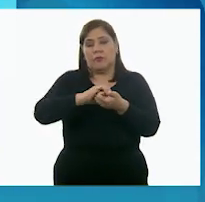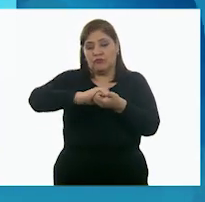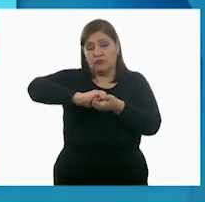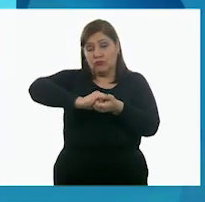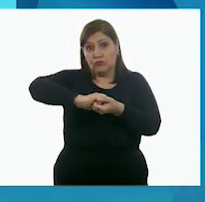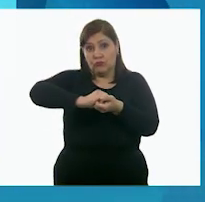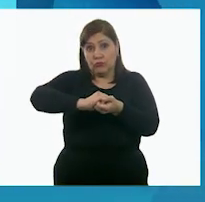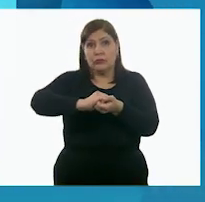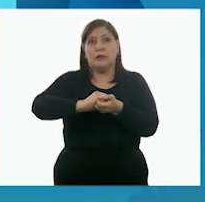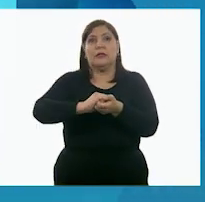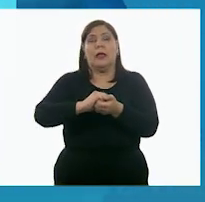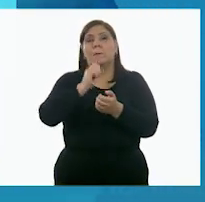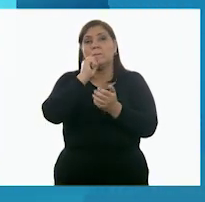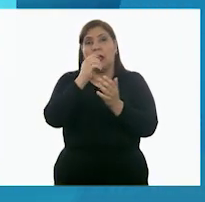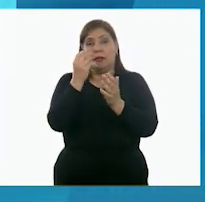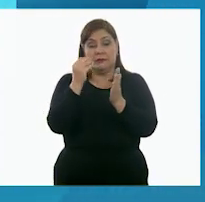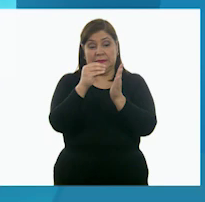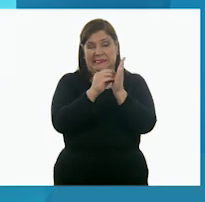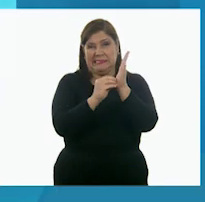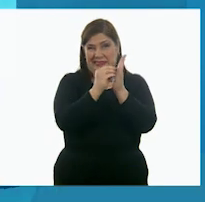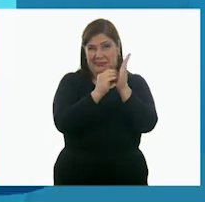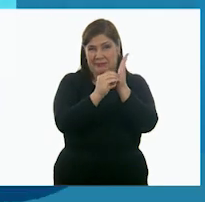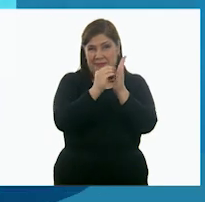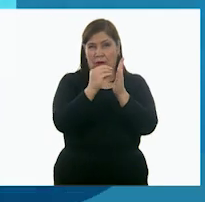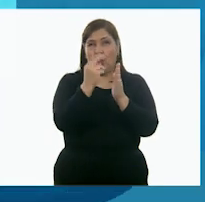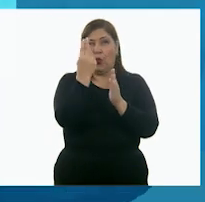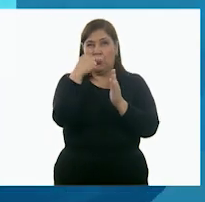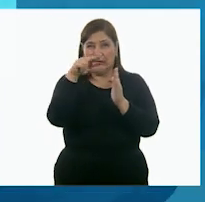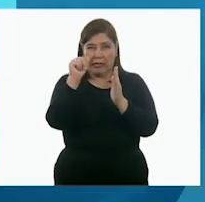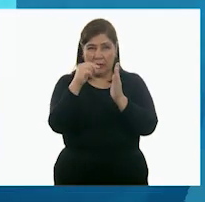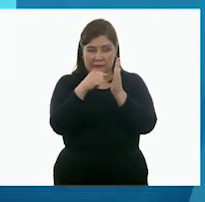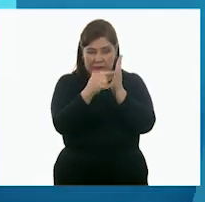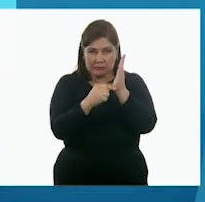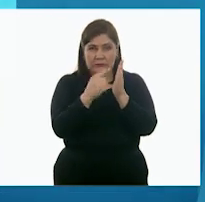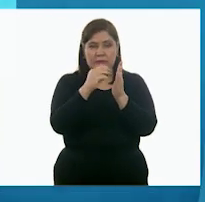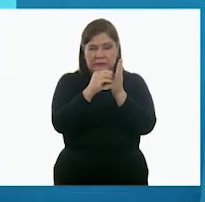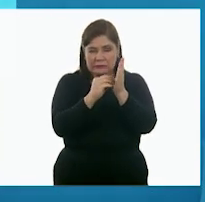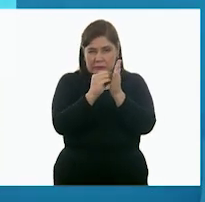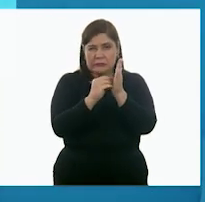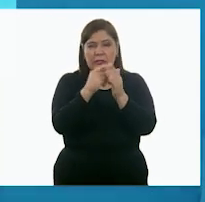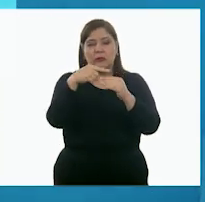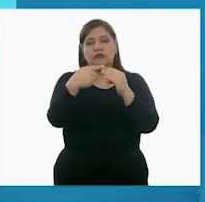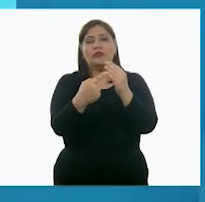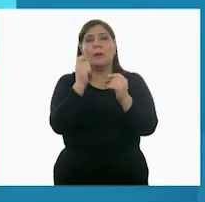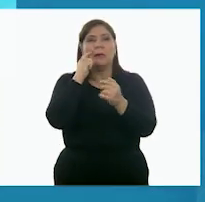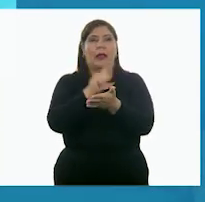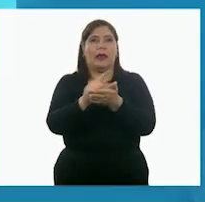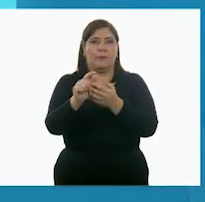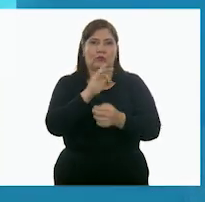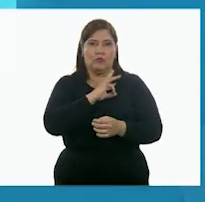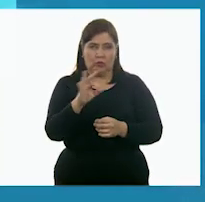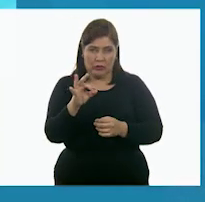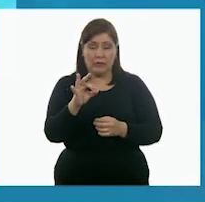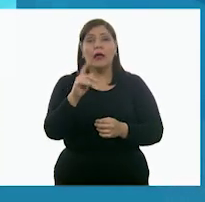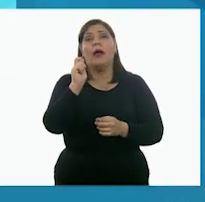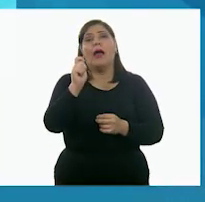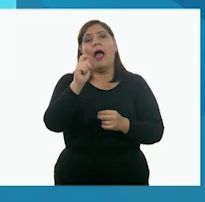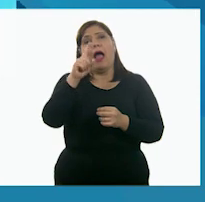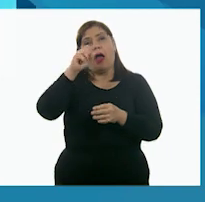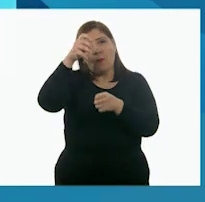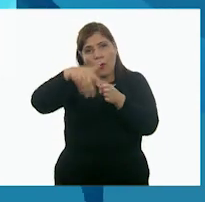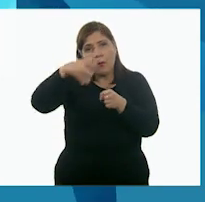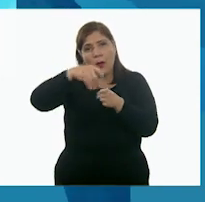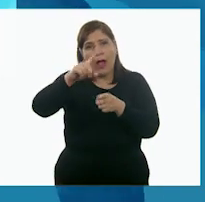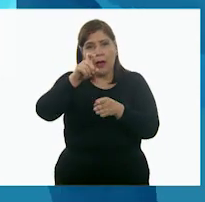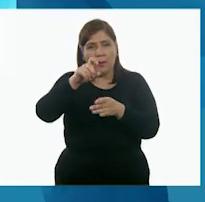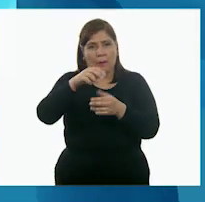dedos. Ahora haz como que rasguñas la palma de tus manos para lavar tus uñas. Enjuaga tus manos con